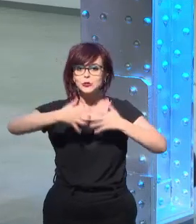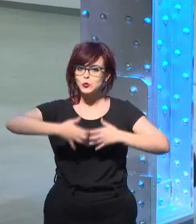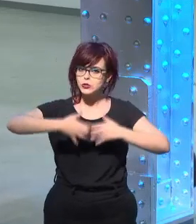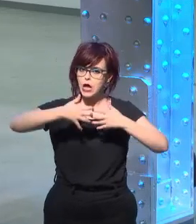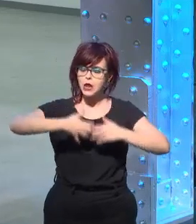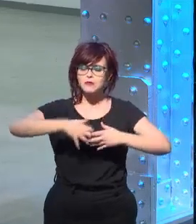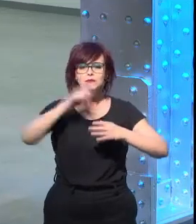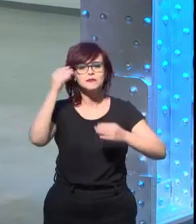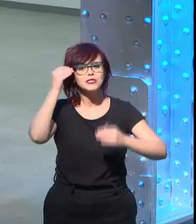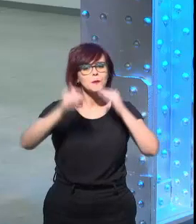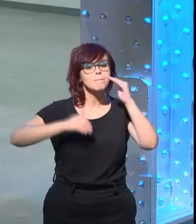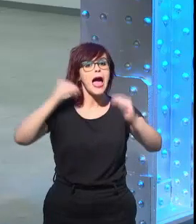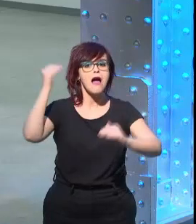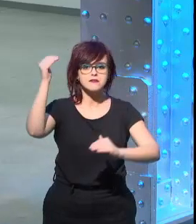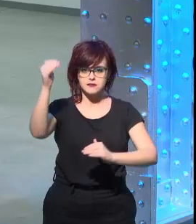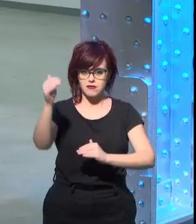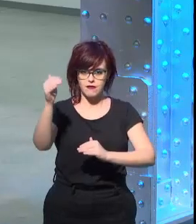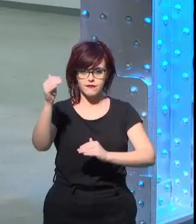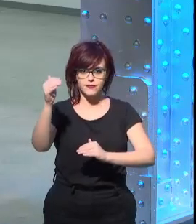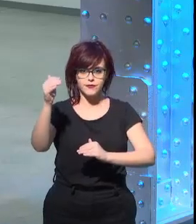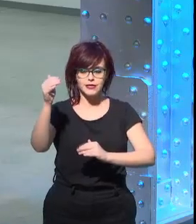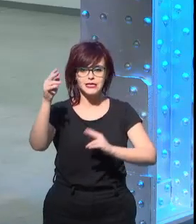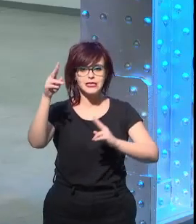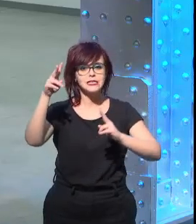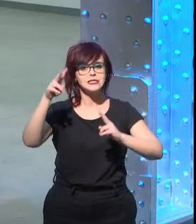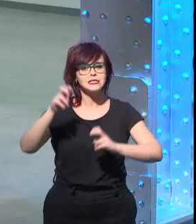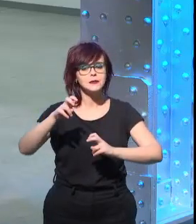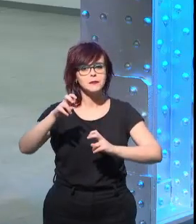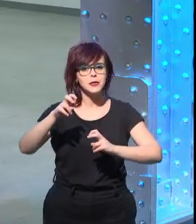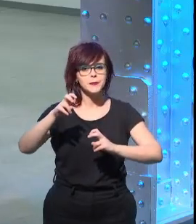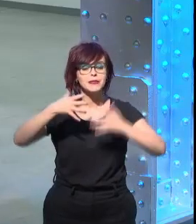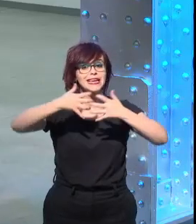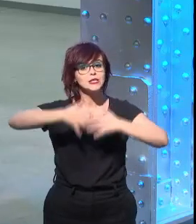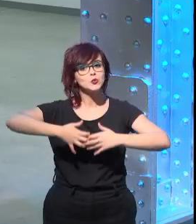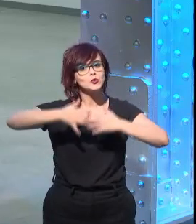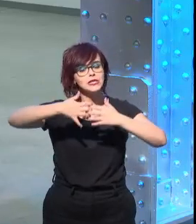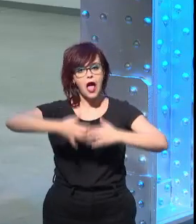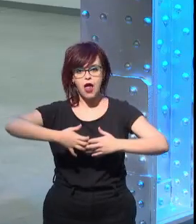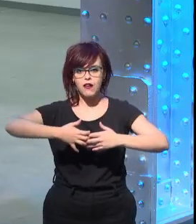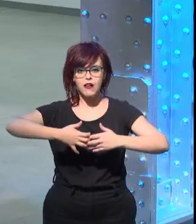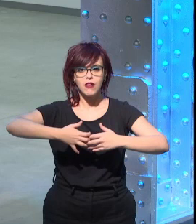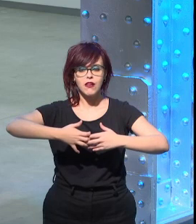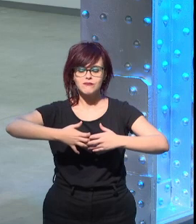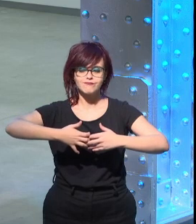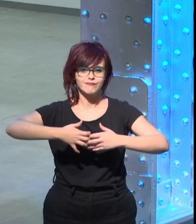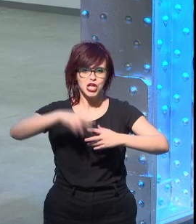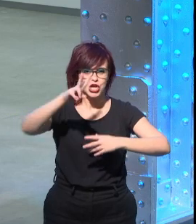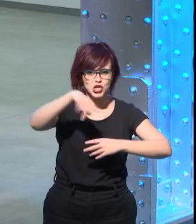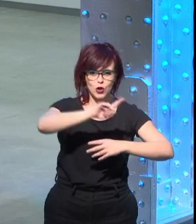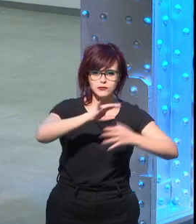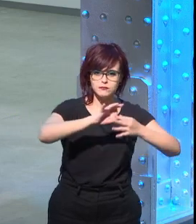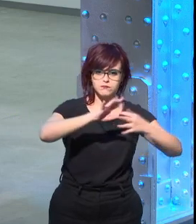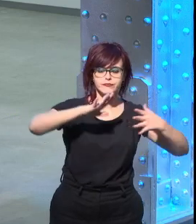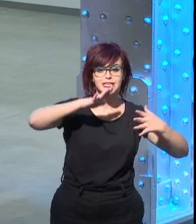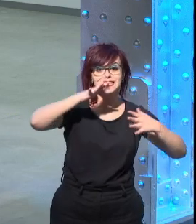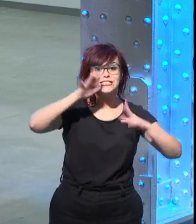mucho más allá del término industrial. Creo que es mucho más acertado el hablar de una revolución digital, sobre